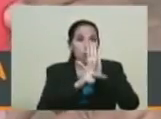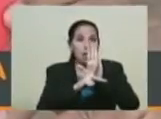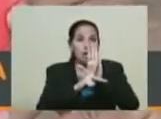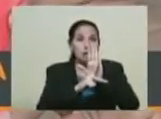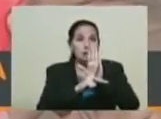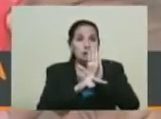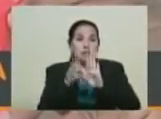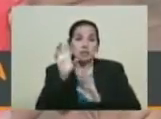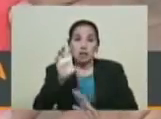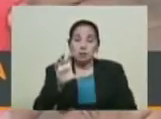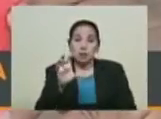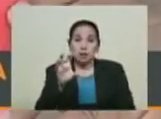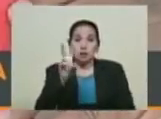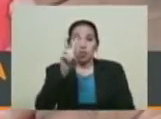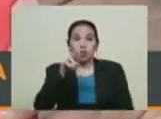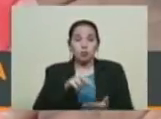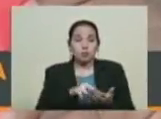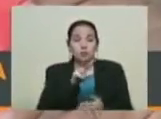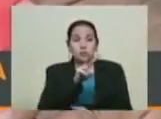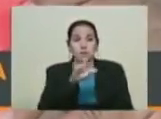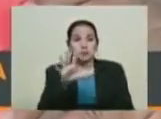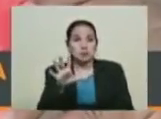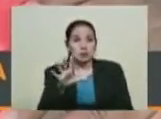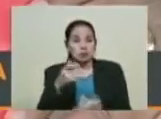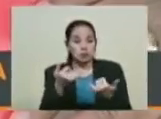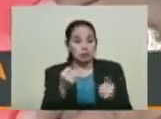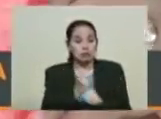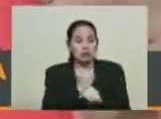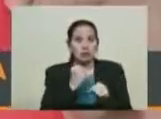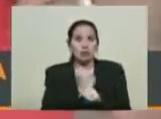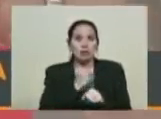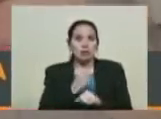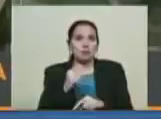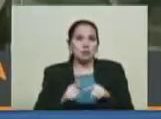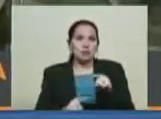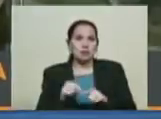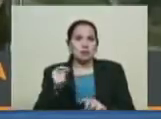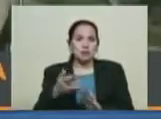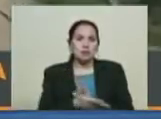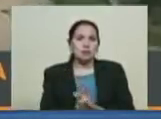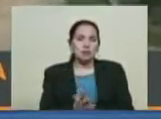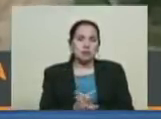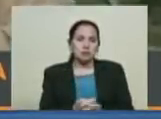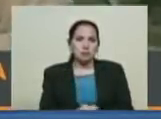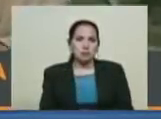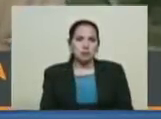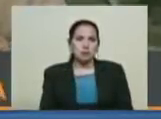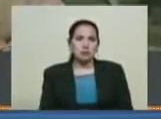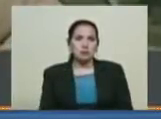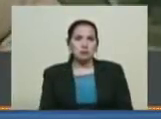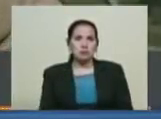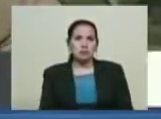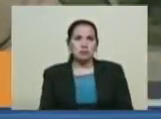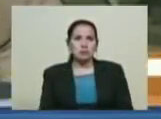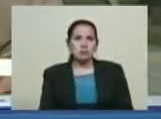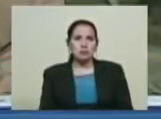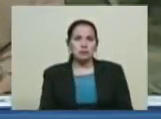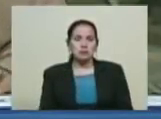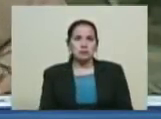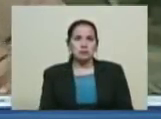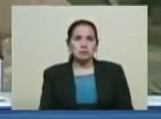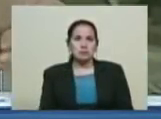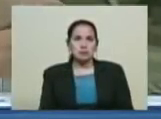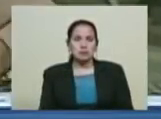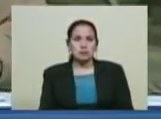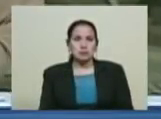2025, pensando ya y trabajando en el 2025. Para que las cosas salgan bien hay que trabajar a tiempo y